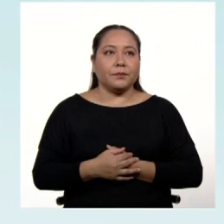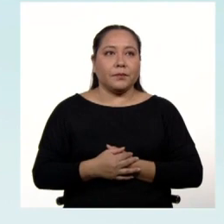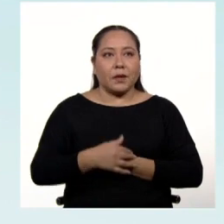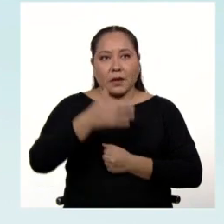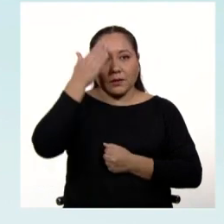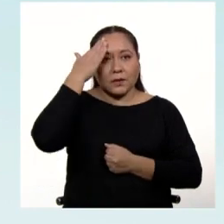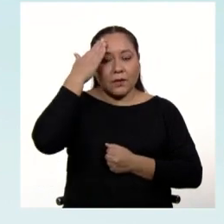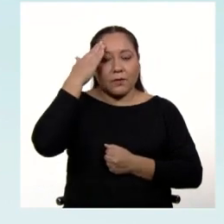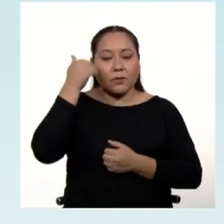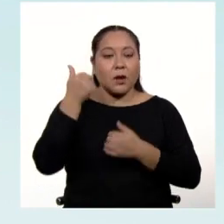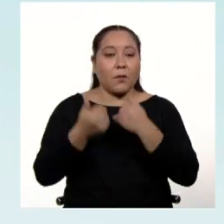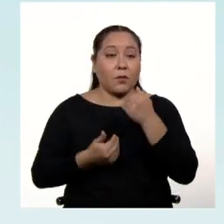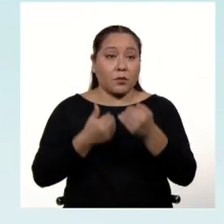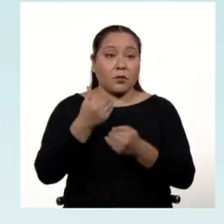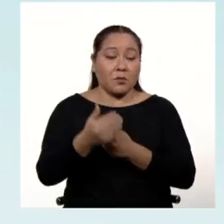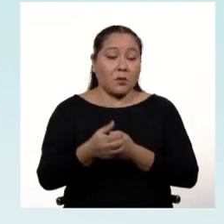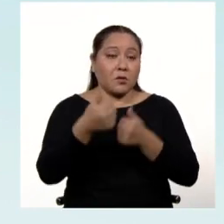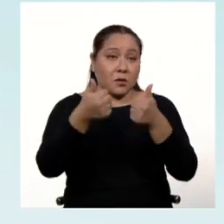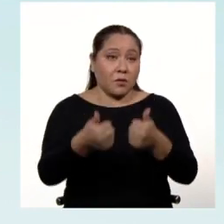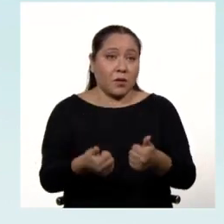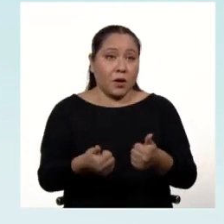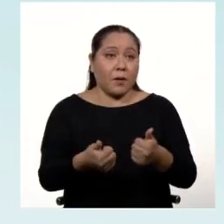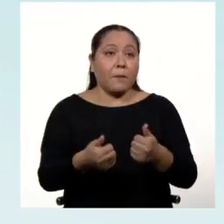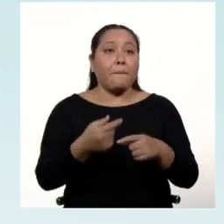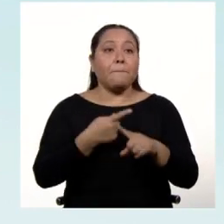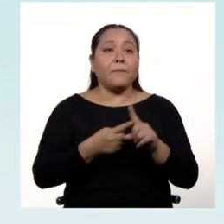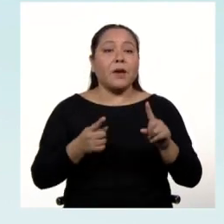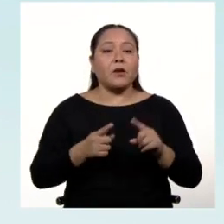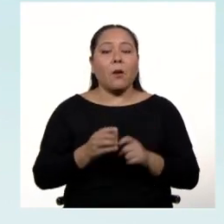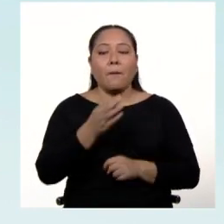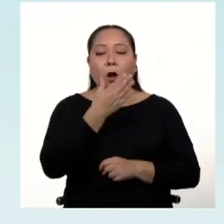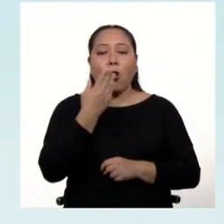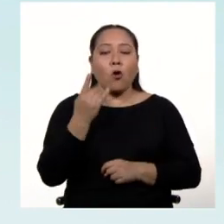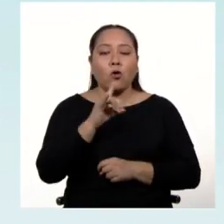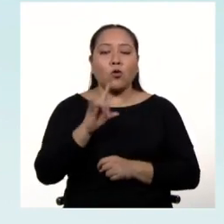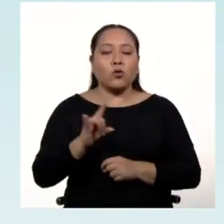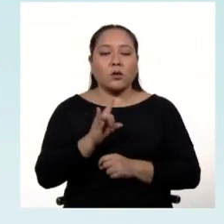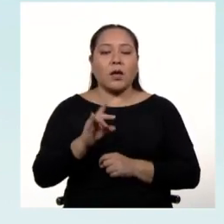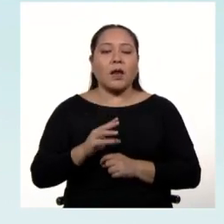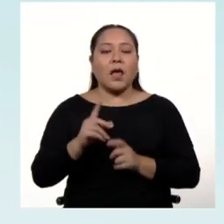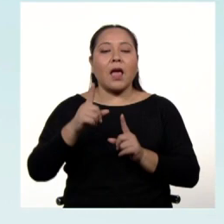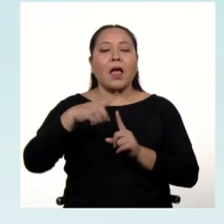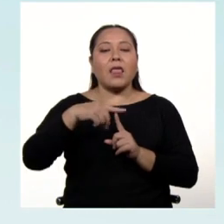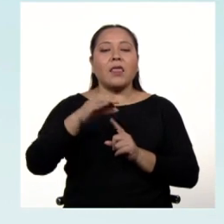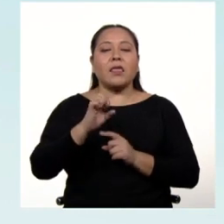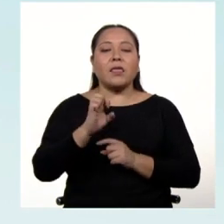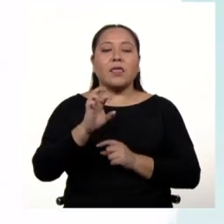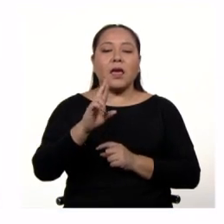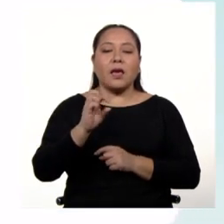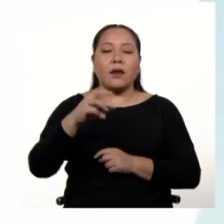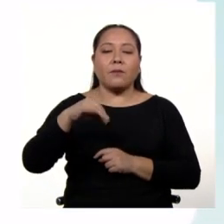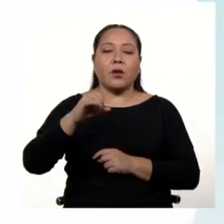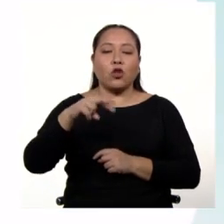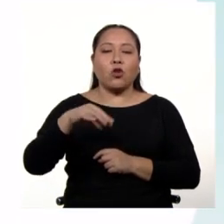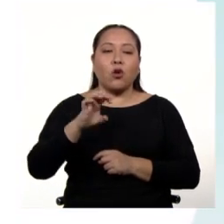Sabemos que el procedimiento es válido, pero podemos hacer uso del término enésimo de la progresión